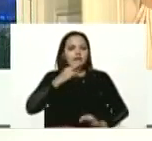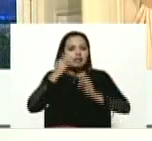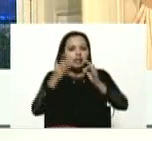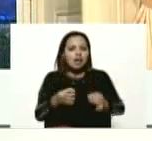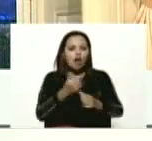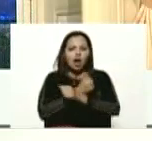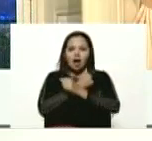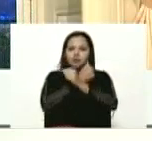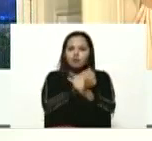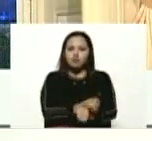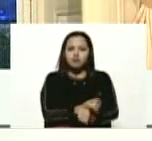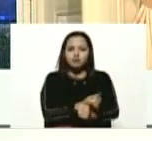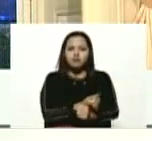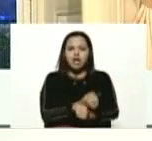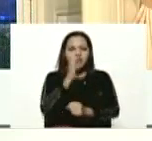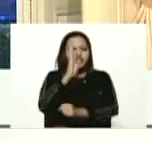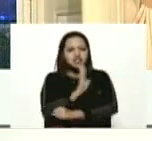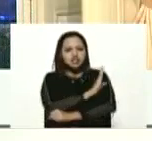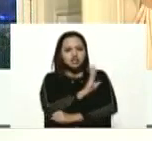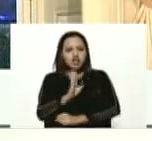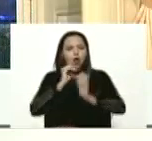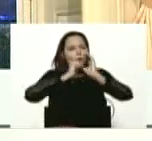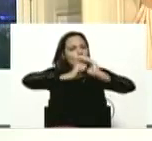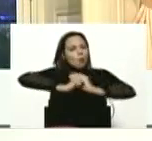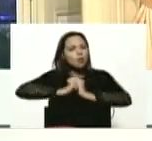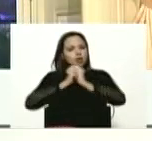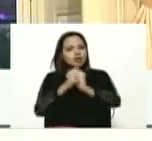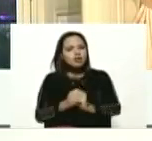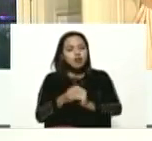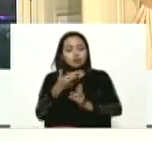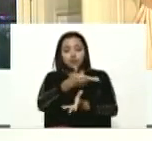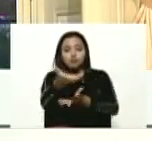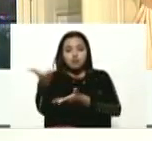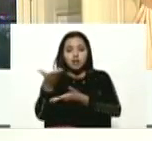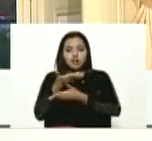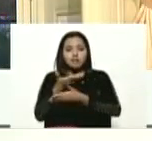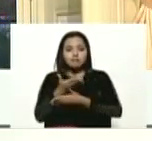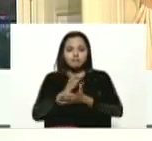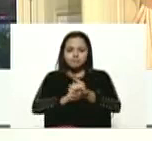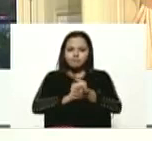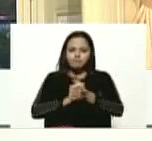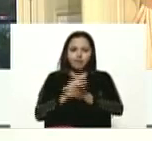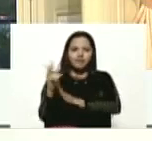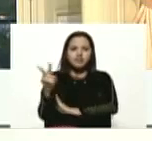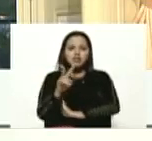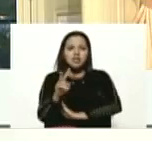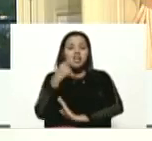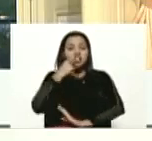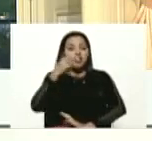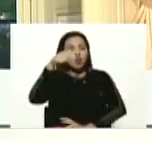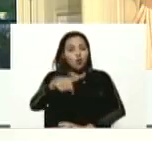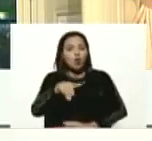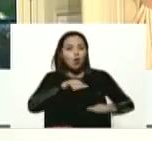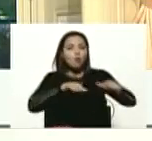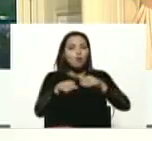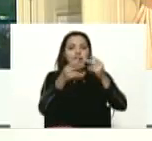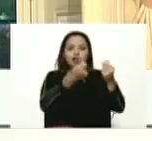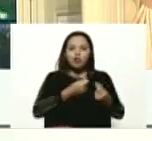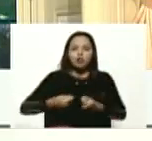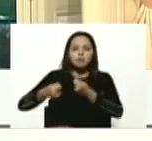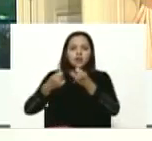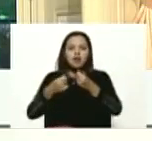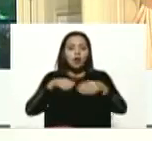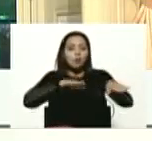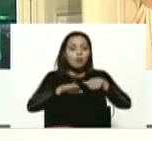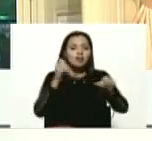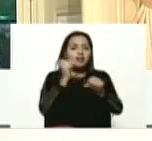amor, las bendiciones y las oraciones de ustedes, queridos compatriotas. Les digo hoy, jueves de economía, jueves